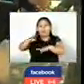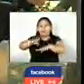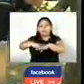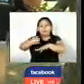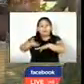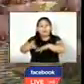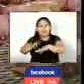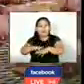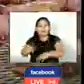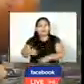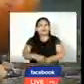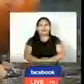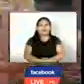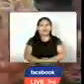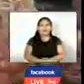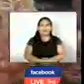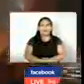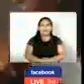argentina